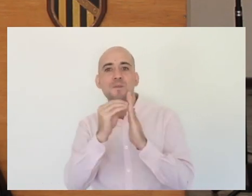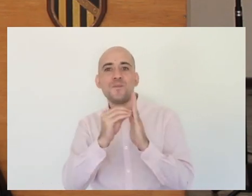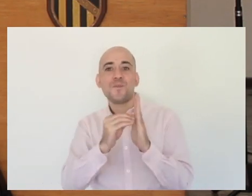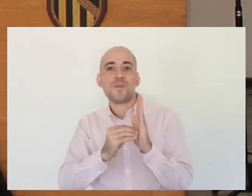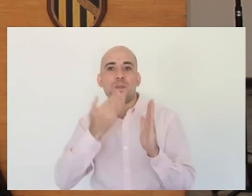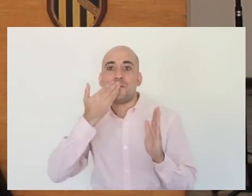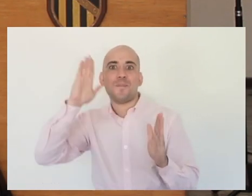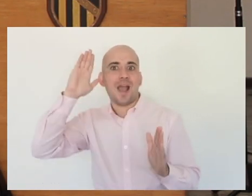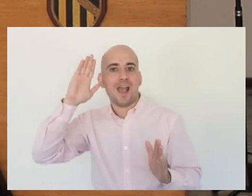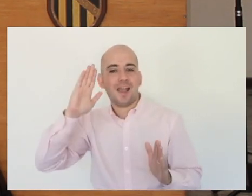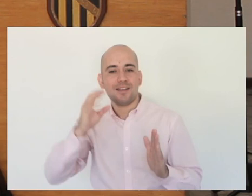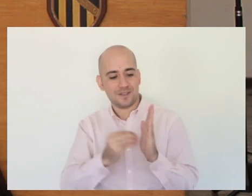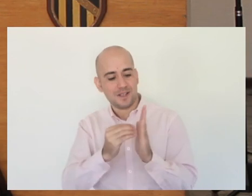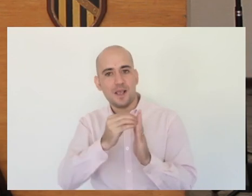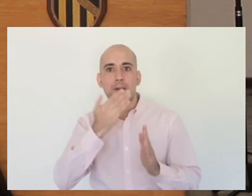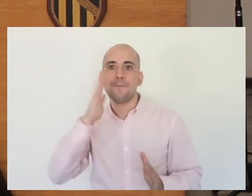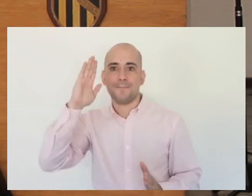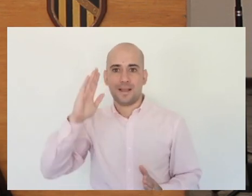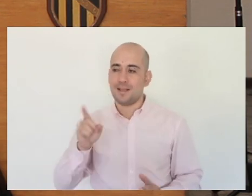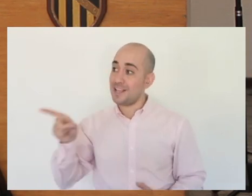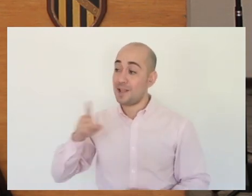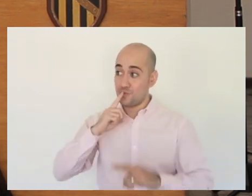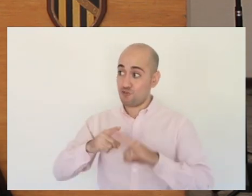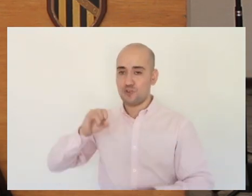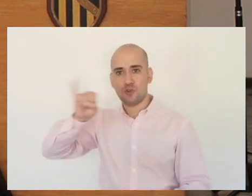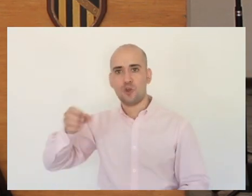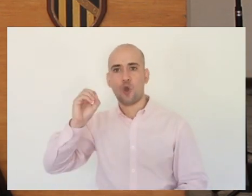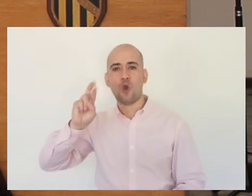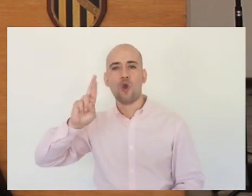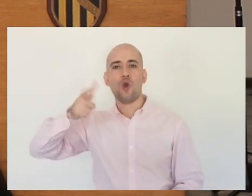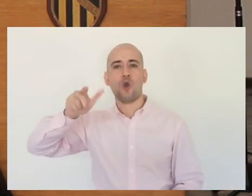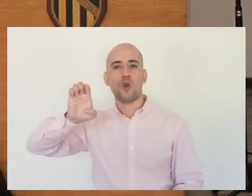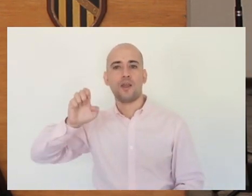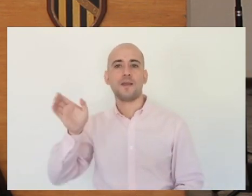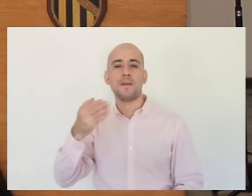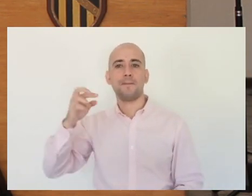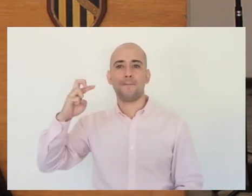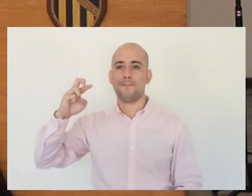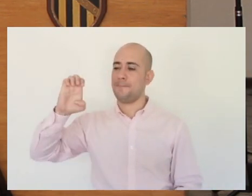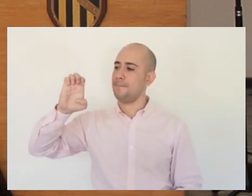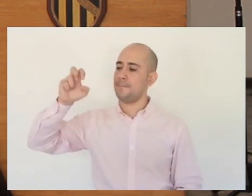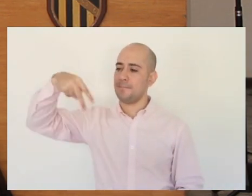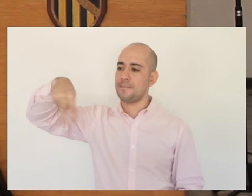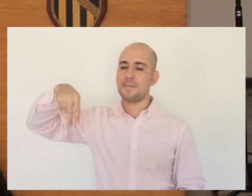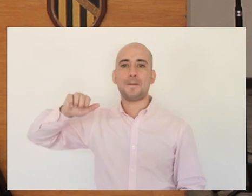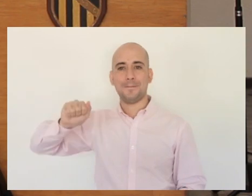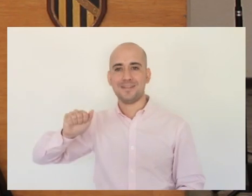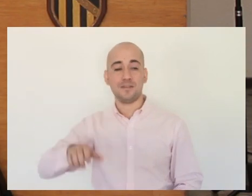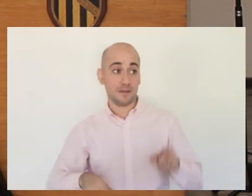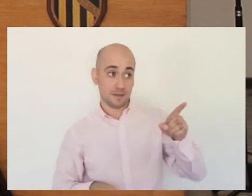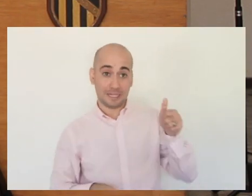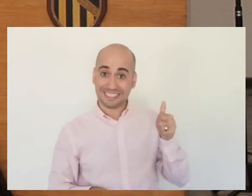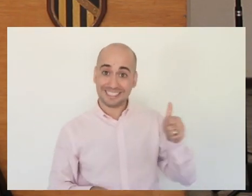a mejor promedio de la promoción el señor Jorge Alejandro Peña Maturana, a